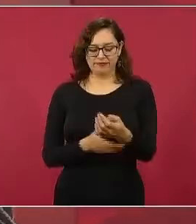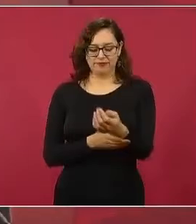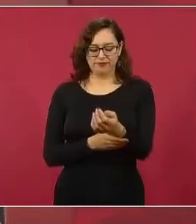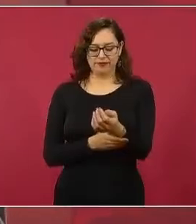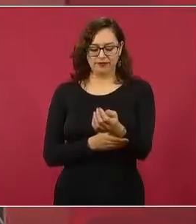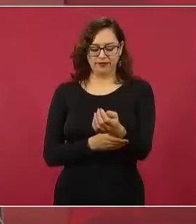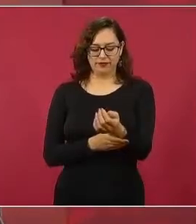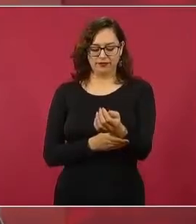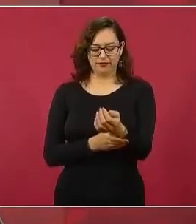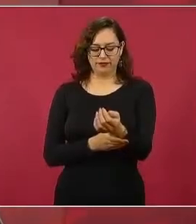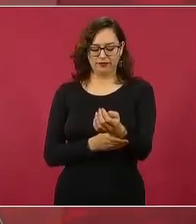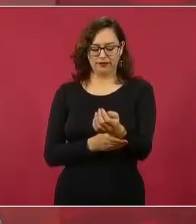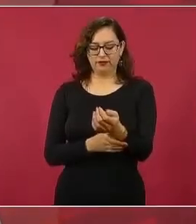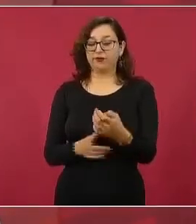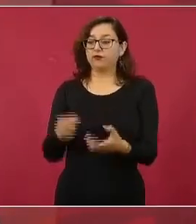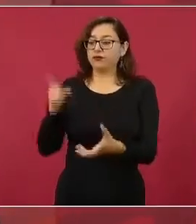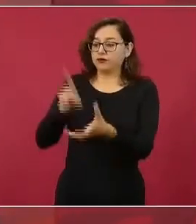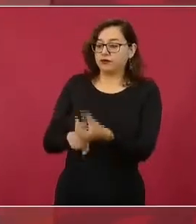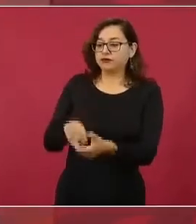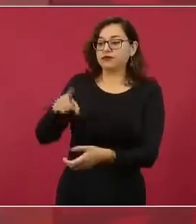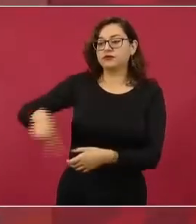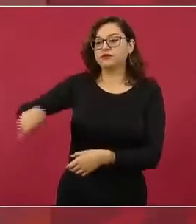Sí, es buenísima la película porque